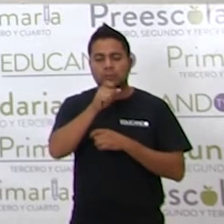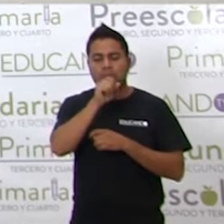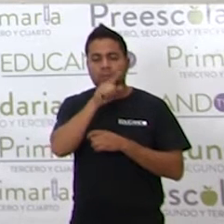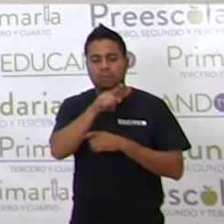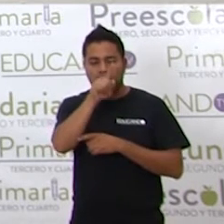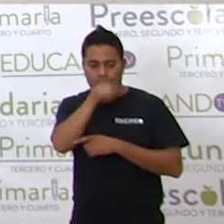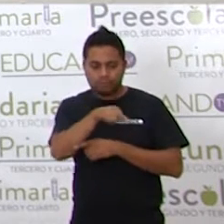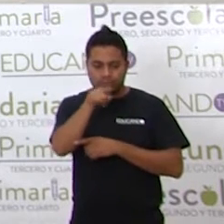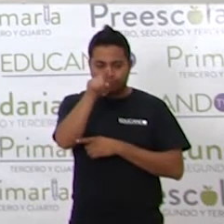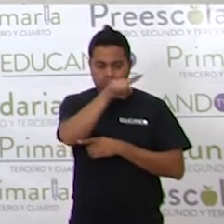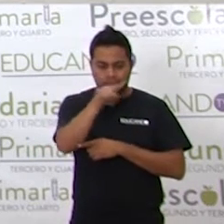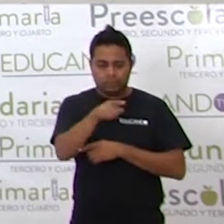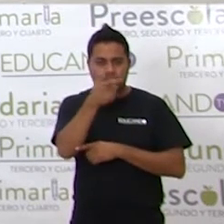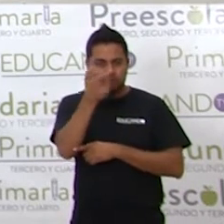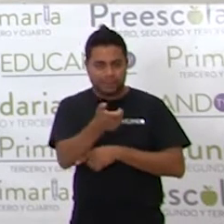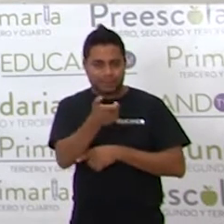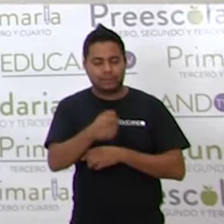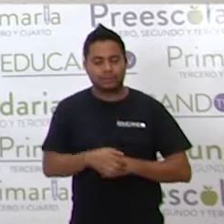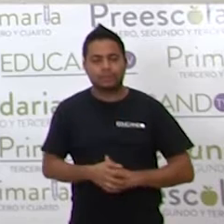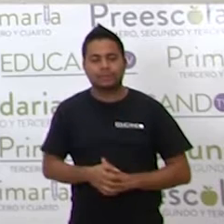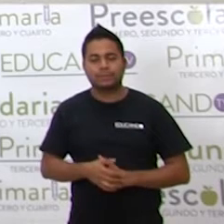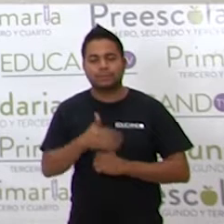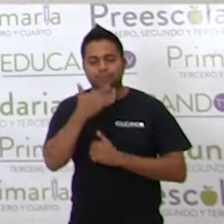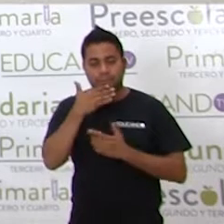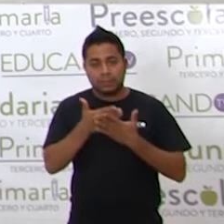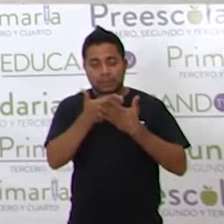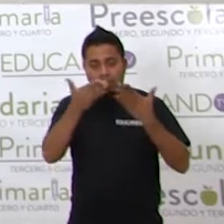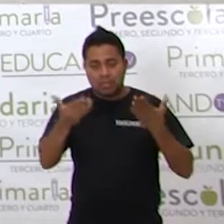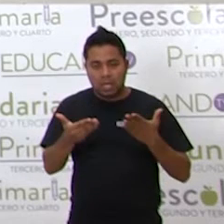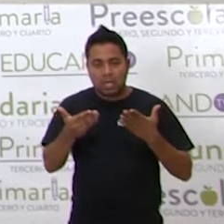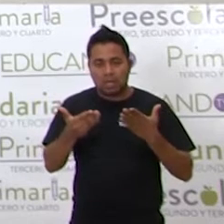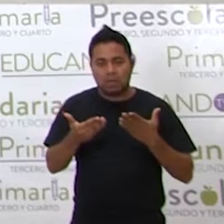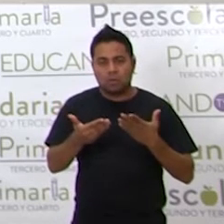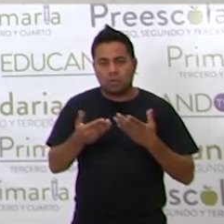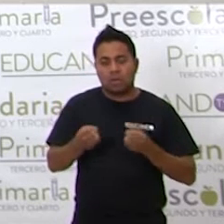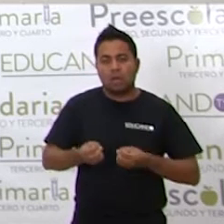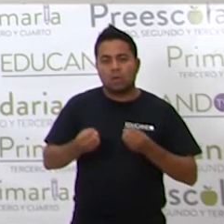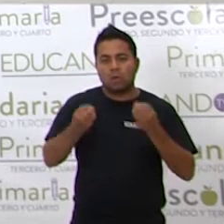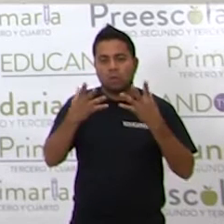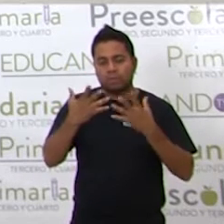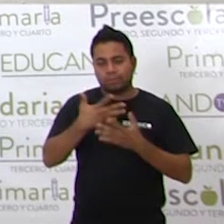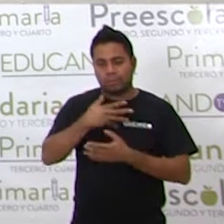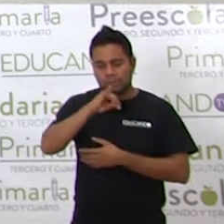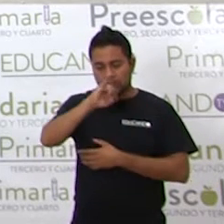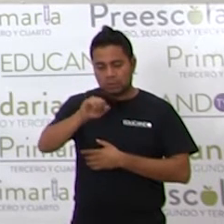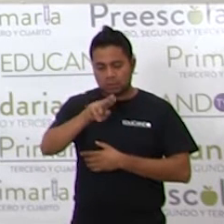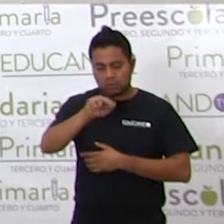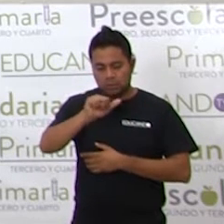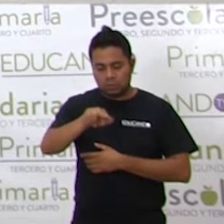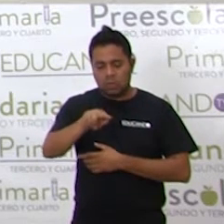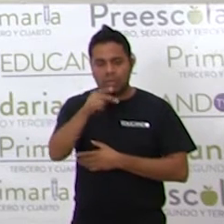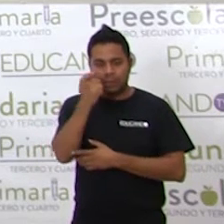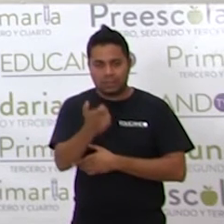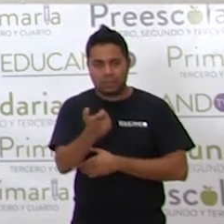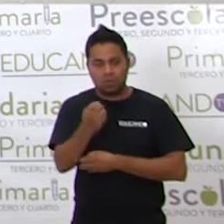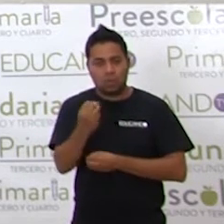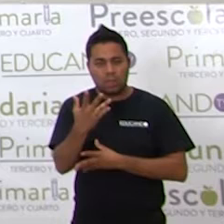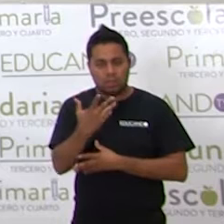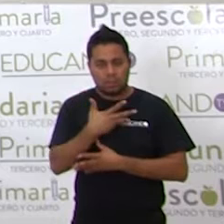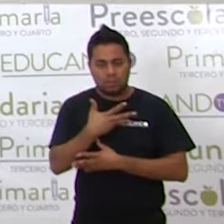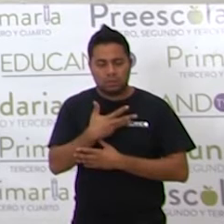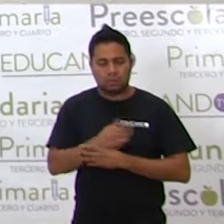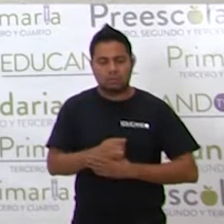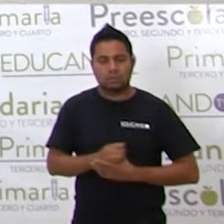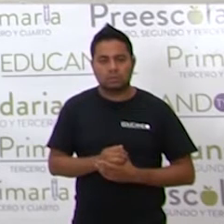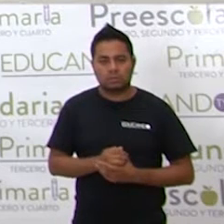símbolo. Ahora vamos a ver cuánto tiene Juan. Juan